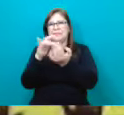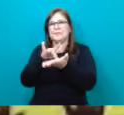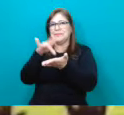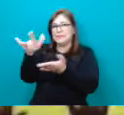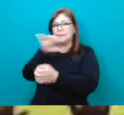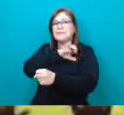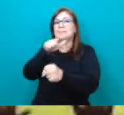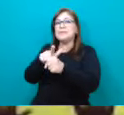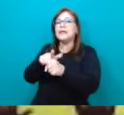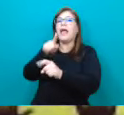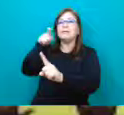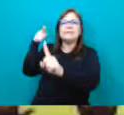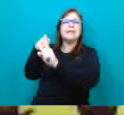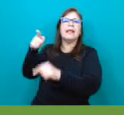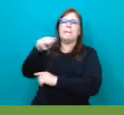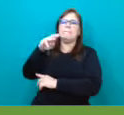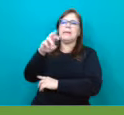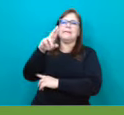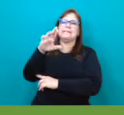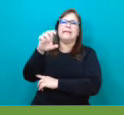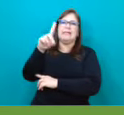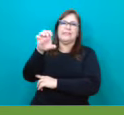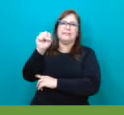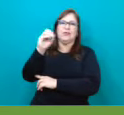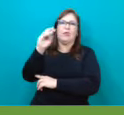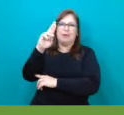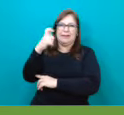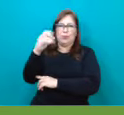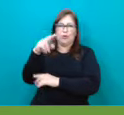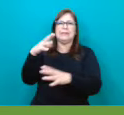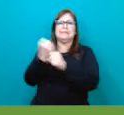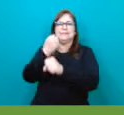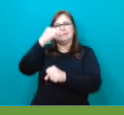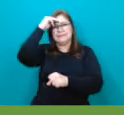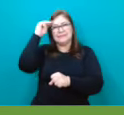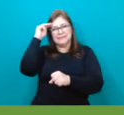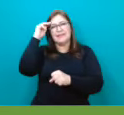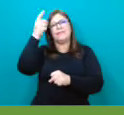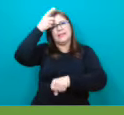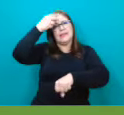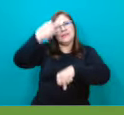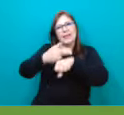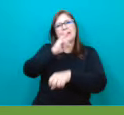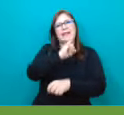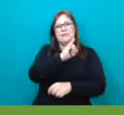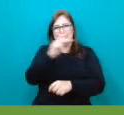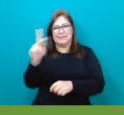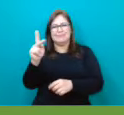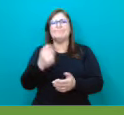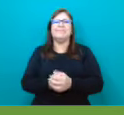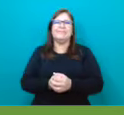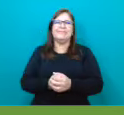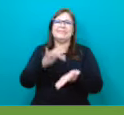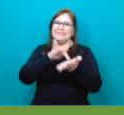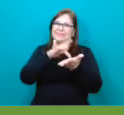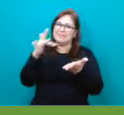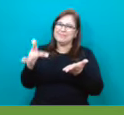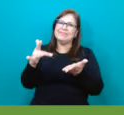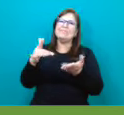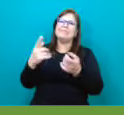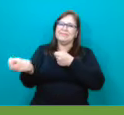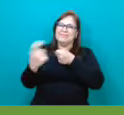equipo de colaboradores, así como un agradecimiento muy especial a Mercedes Obregón, directora del Instituto Pedagógico